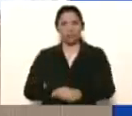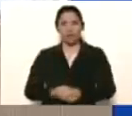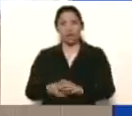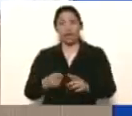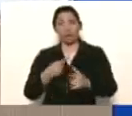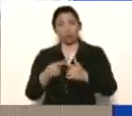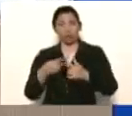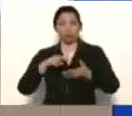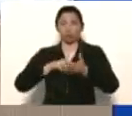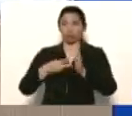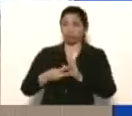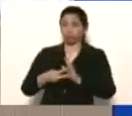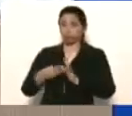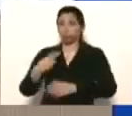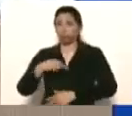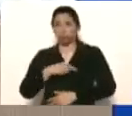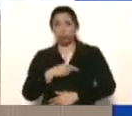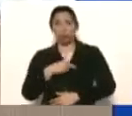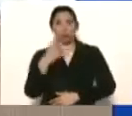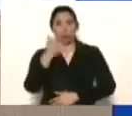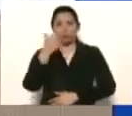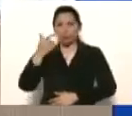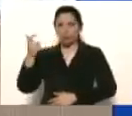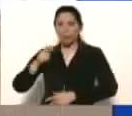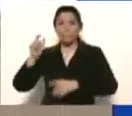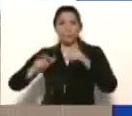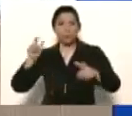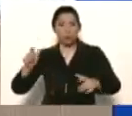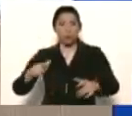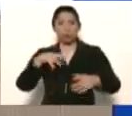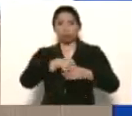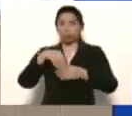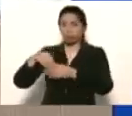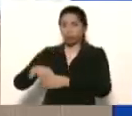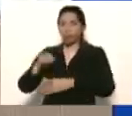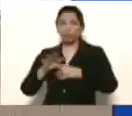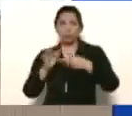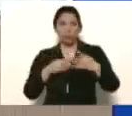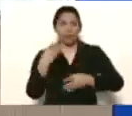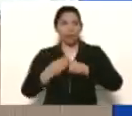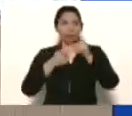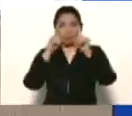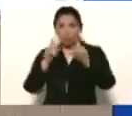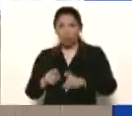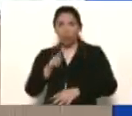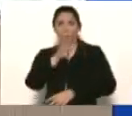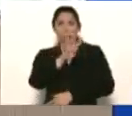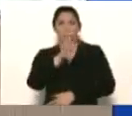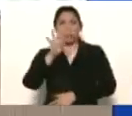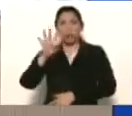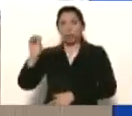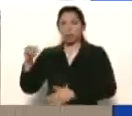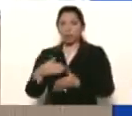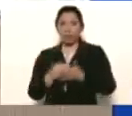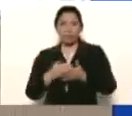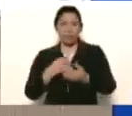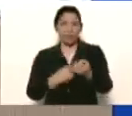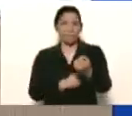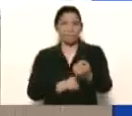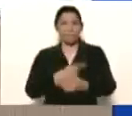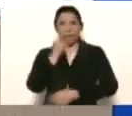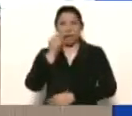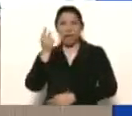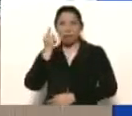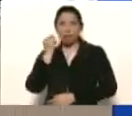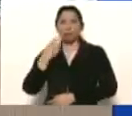hemos ido a buscar los pacientes que la cuarentena está funcionando que le hemos hecho pruebas a 440.000 hermanos y hermanas que estamos